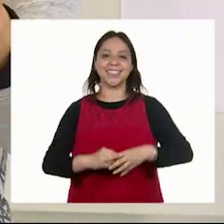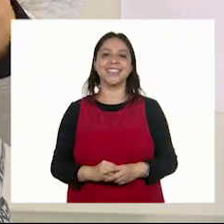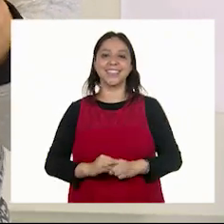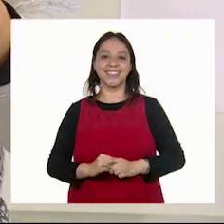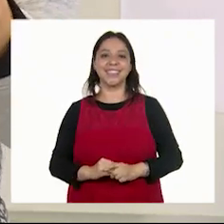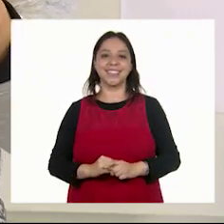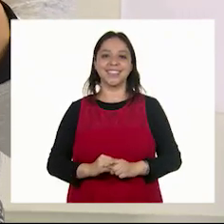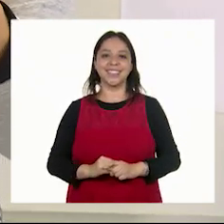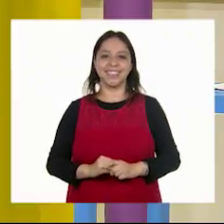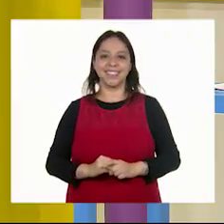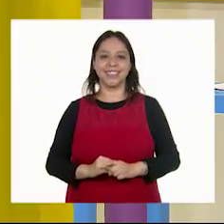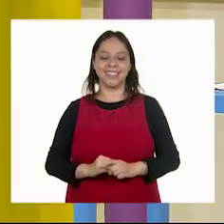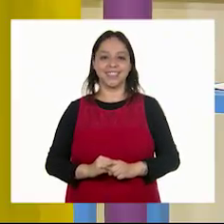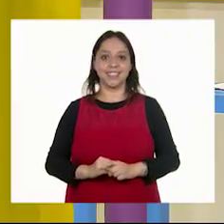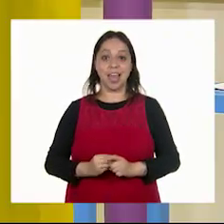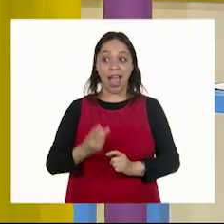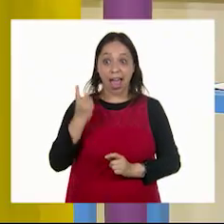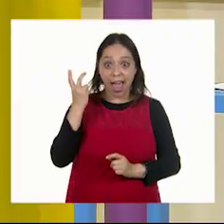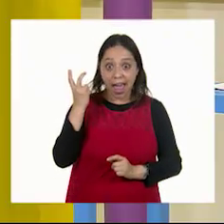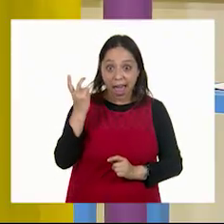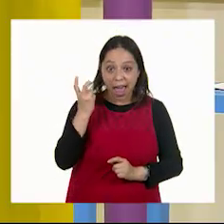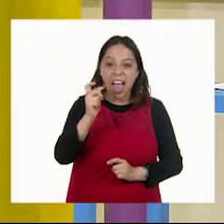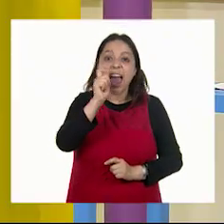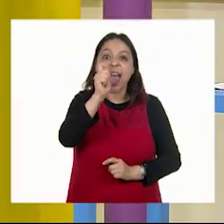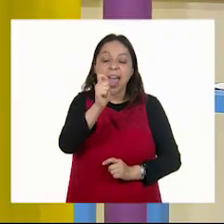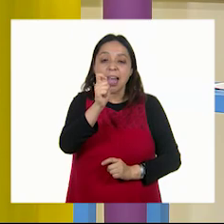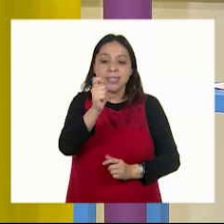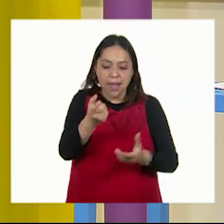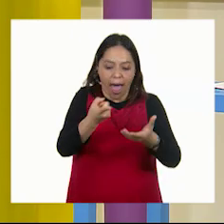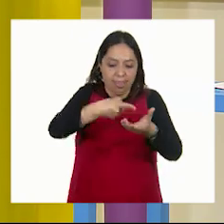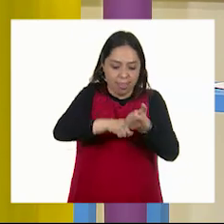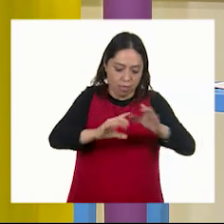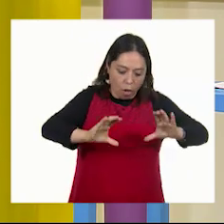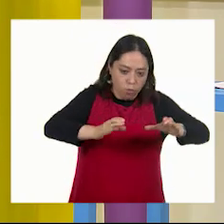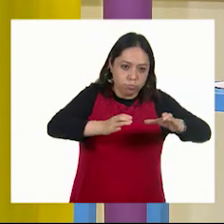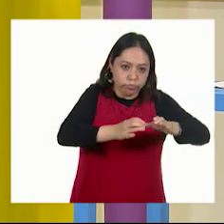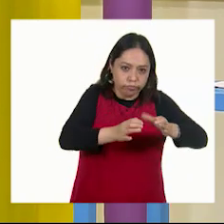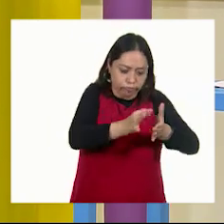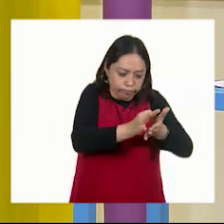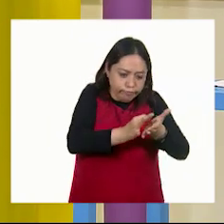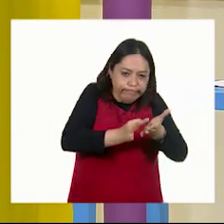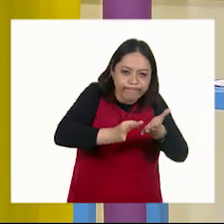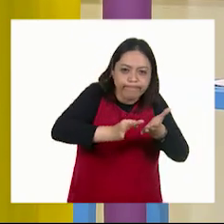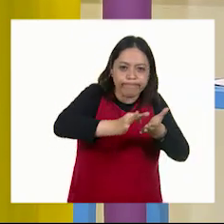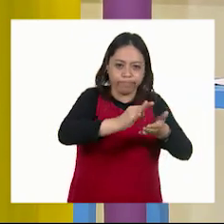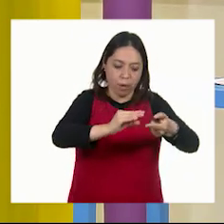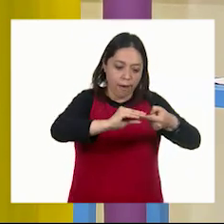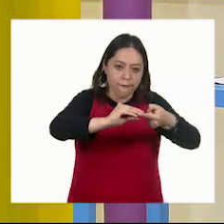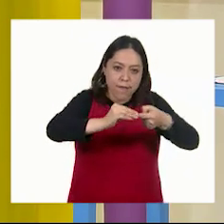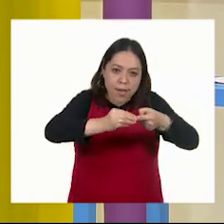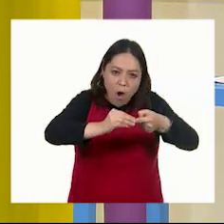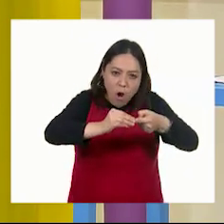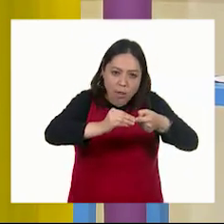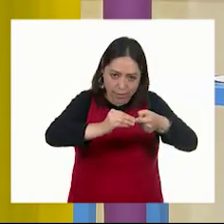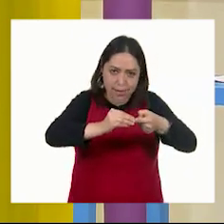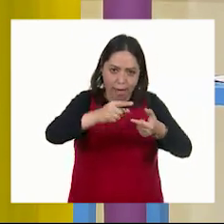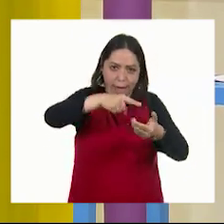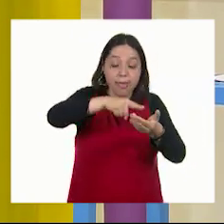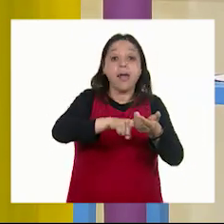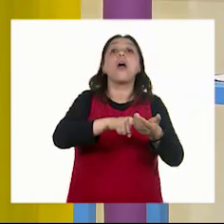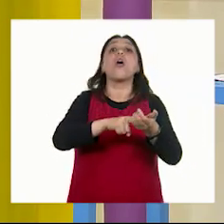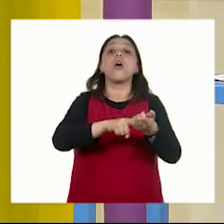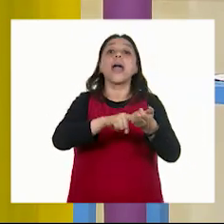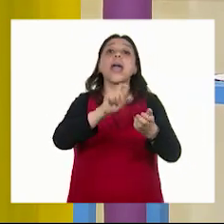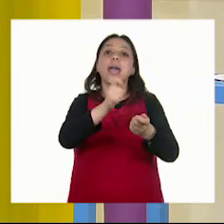¡Muy bien! Ale, esa es una leguminosa. Y recordemos que las leguminosas son todas esas semillas que crecen